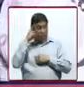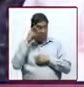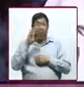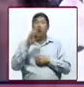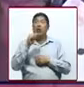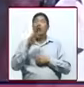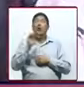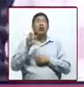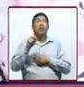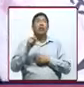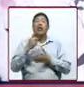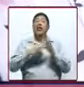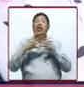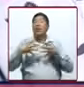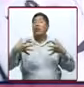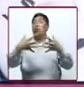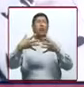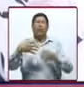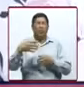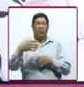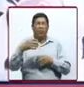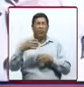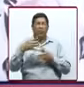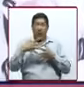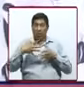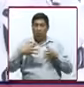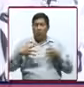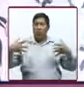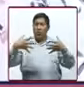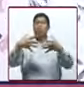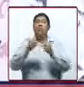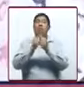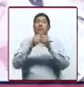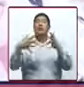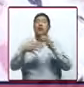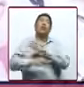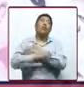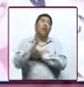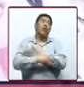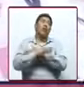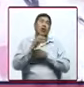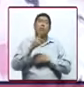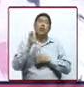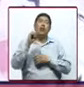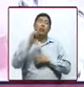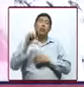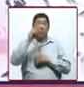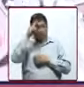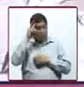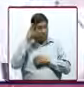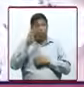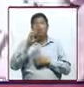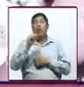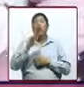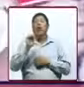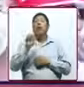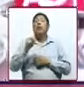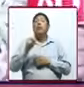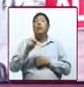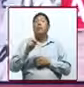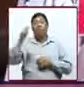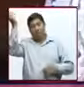y devoción. ¿Qué fraternidad es? Es el bloque Amistad Sin Fronteras de la Llamerada 100% Virgen del Carmen. La